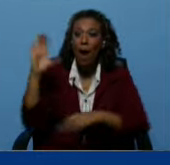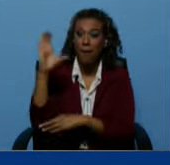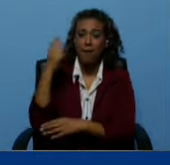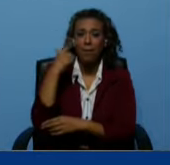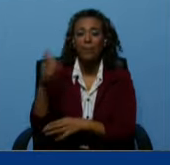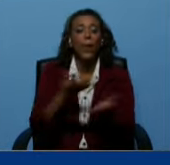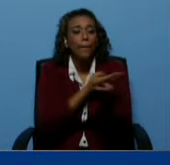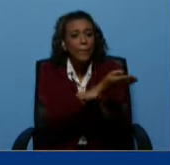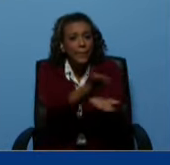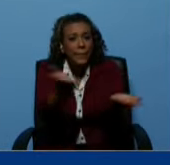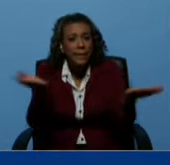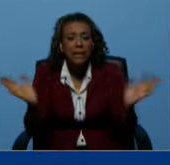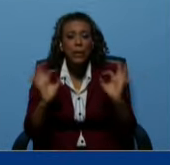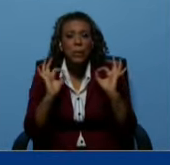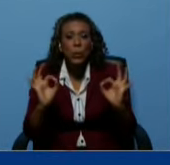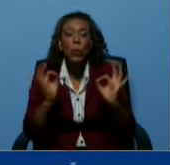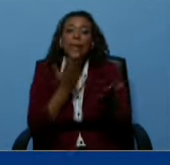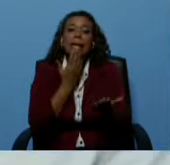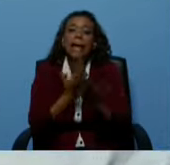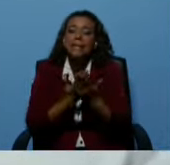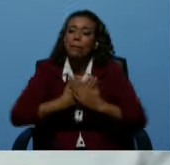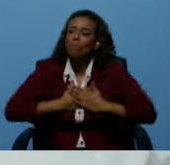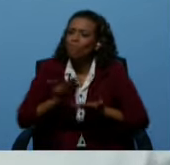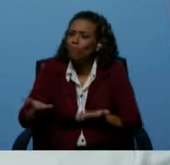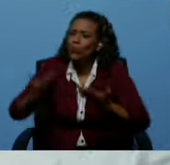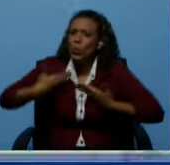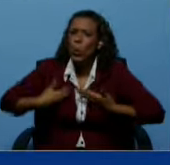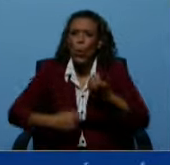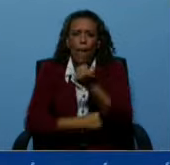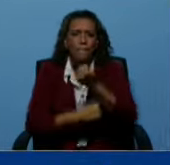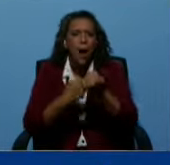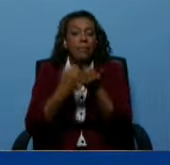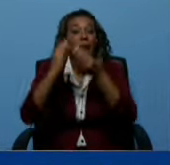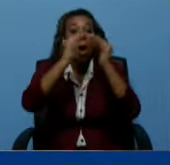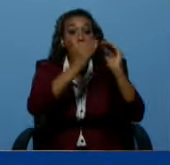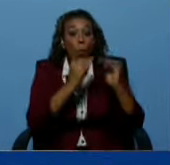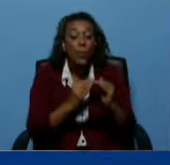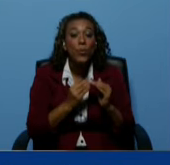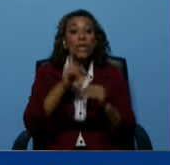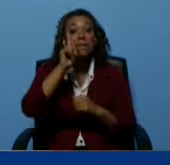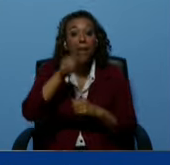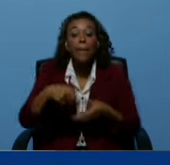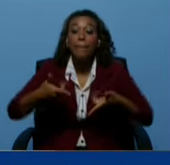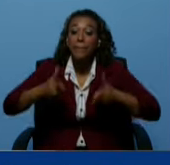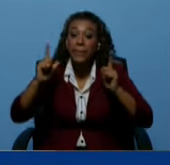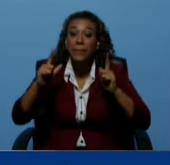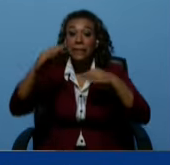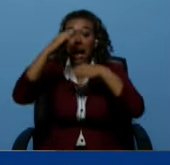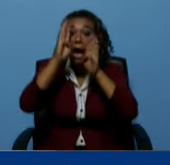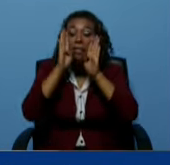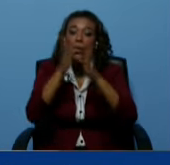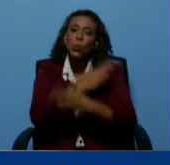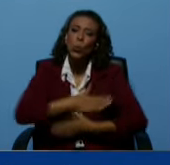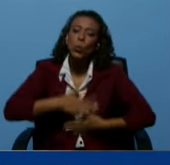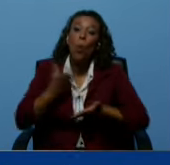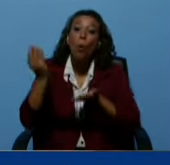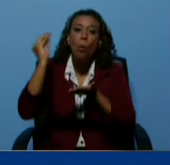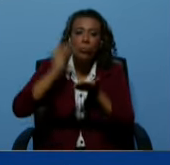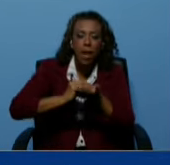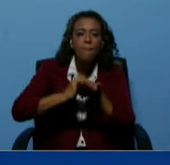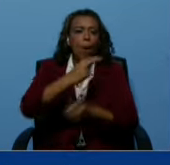para brindarle las gracias por todo el apoyo que nos prestó a nuestra comunidad y que nos permite disfrutar nuevamente de un